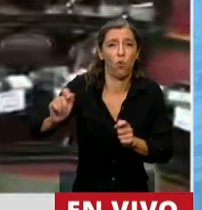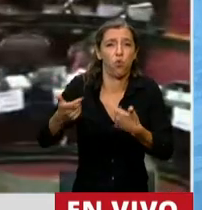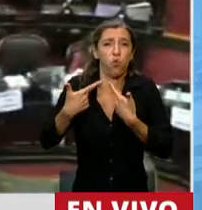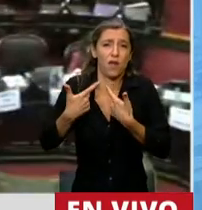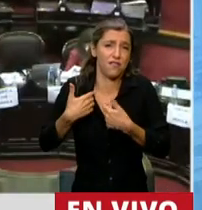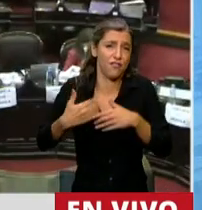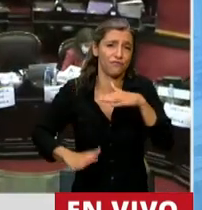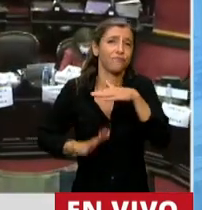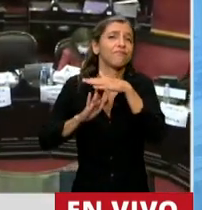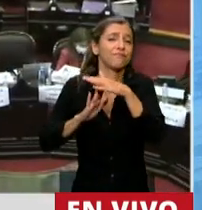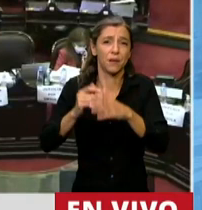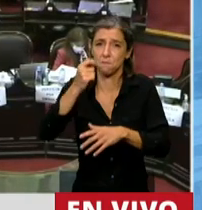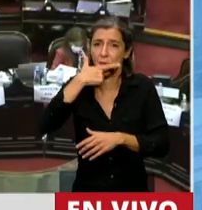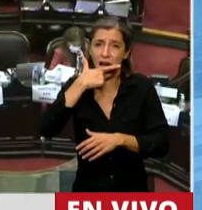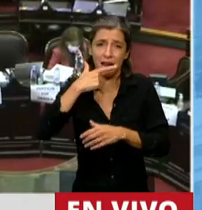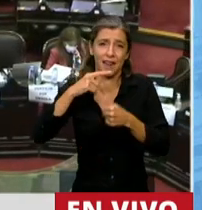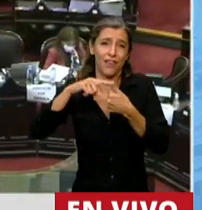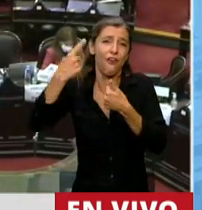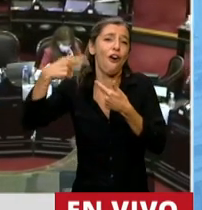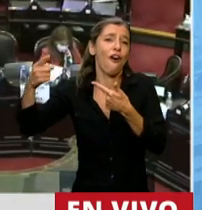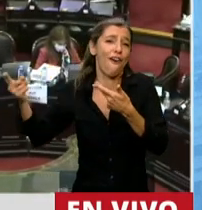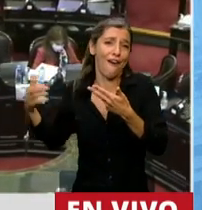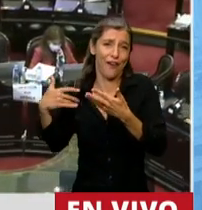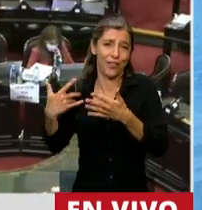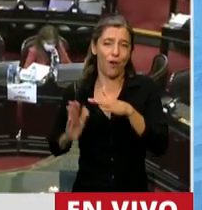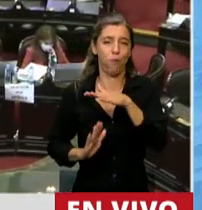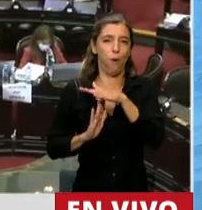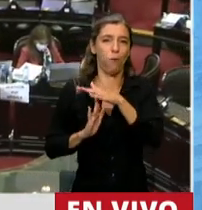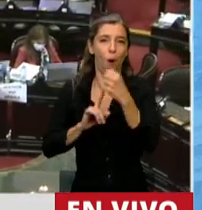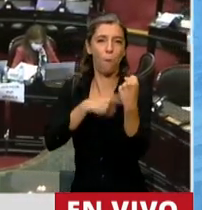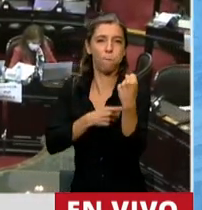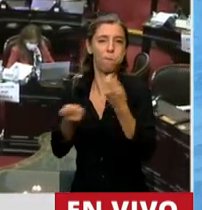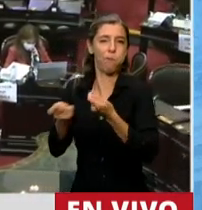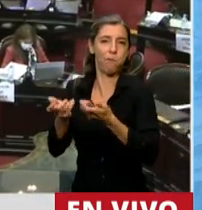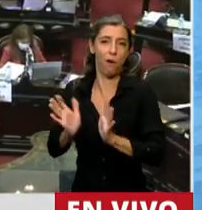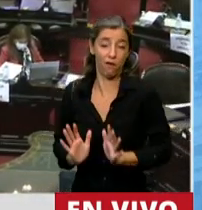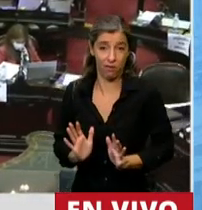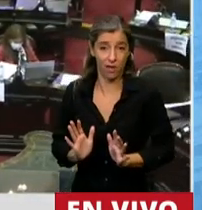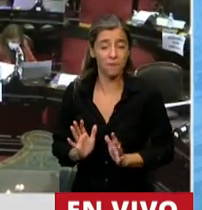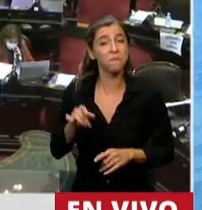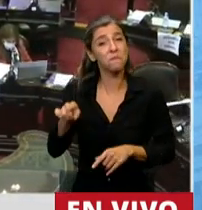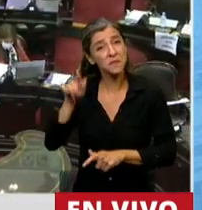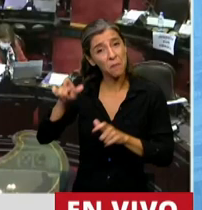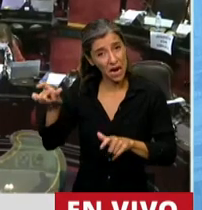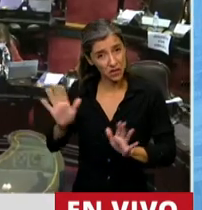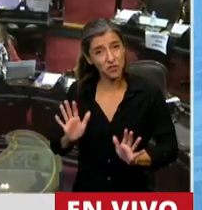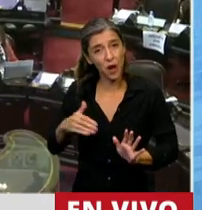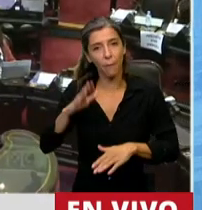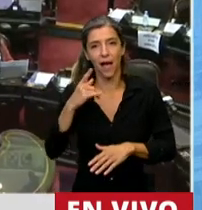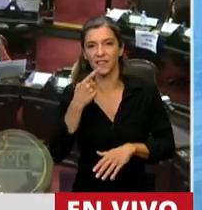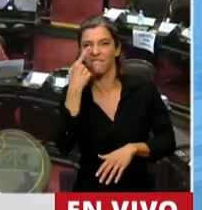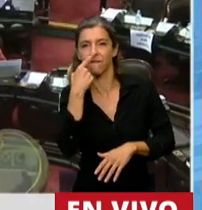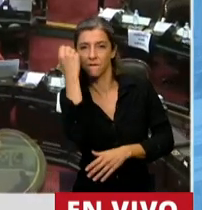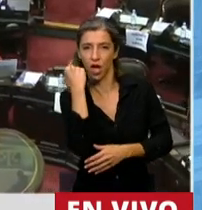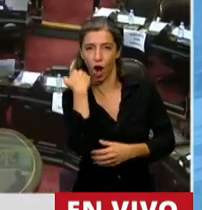parte de esa casta dominante, para esos economistas Formosa era, hasta hace muy poco,